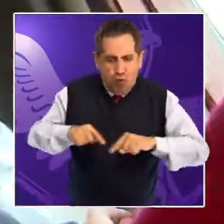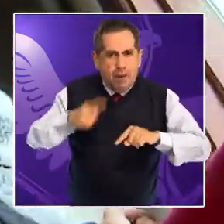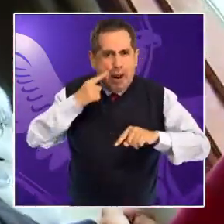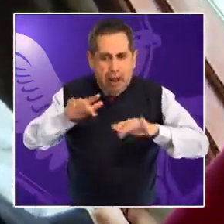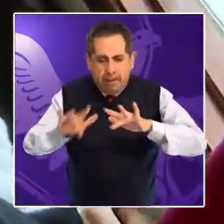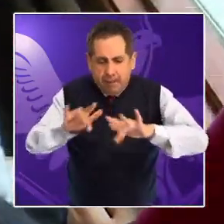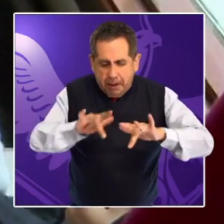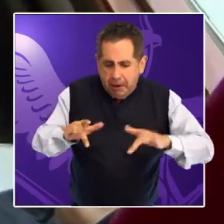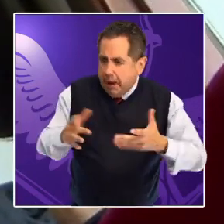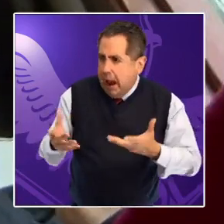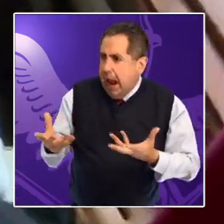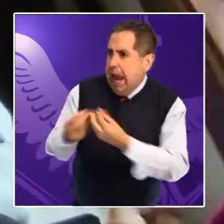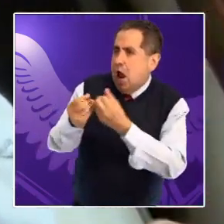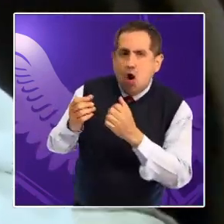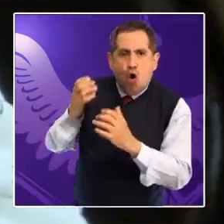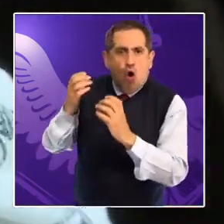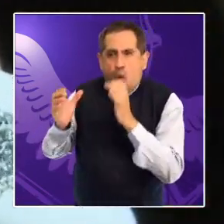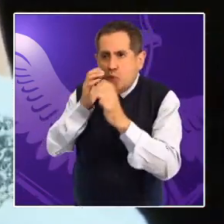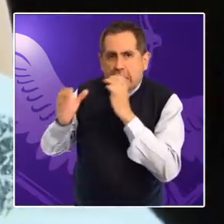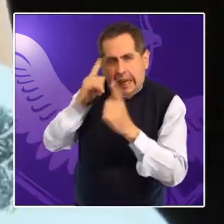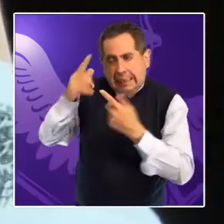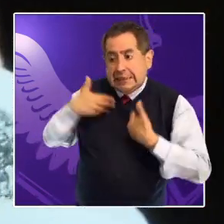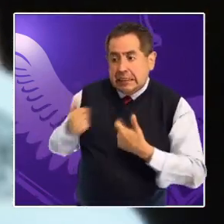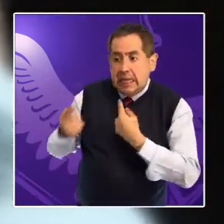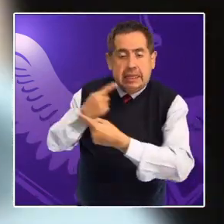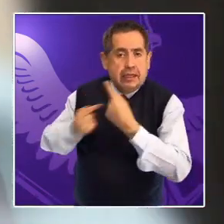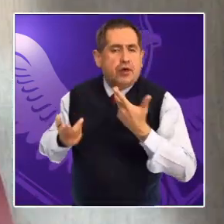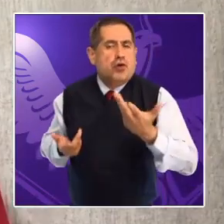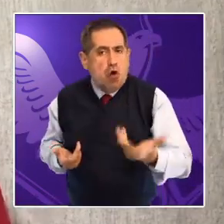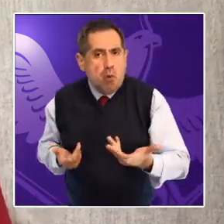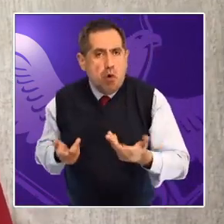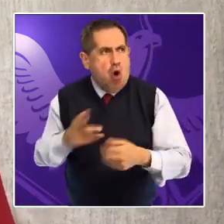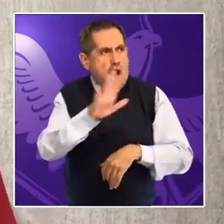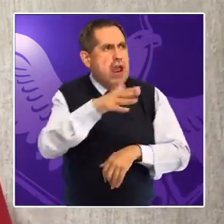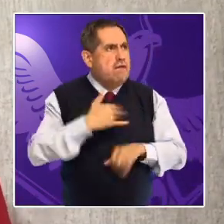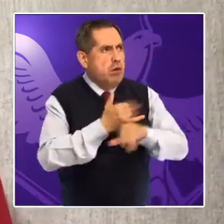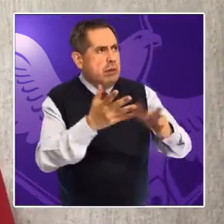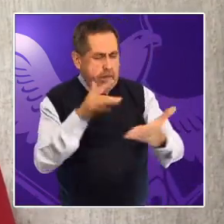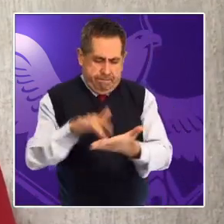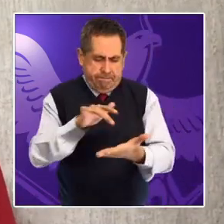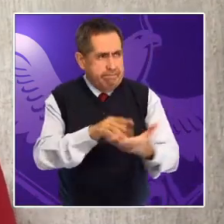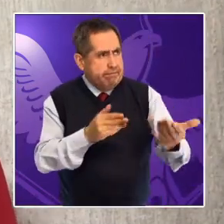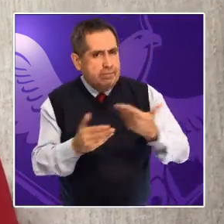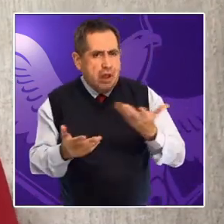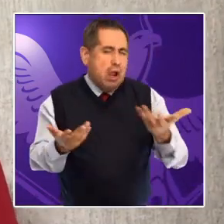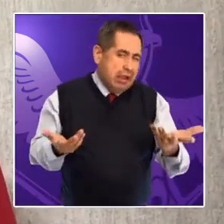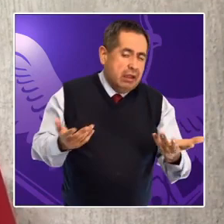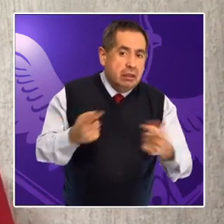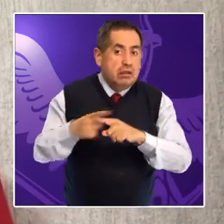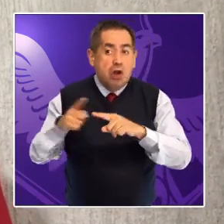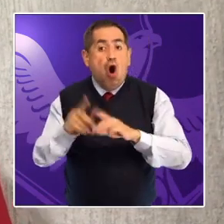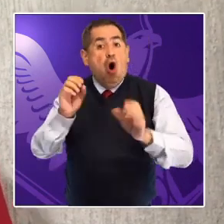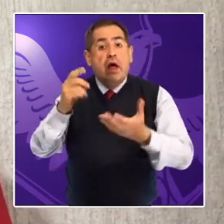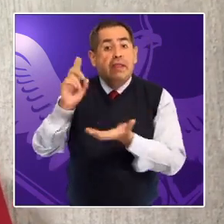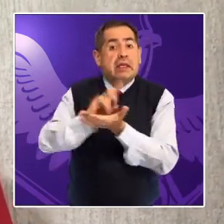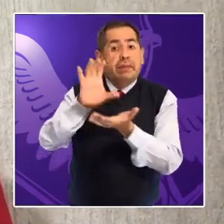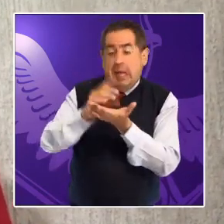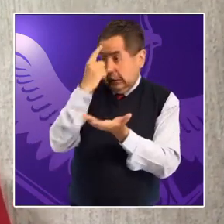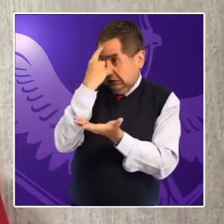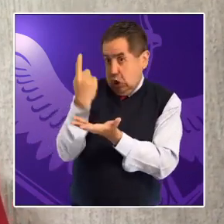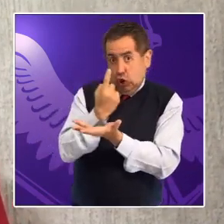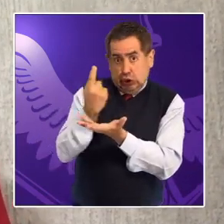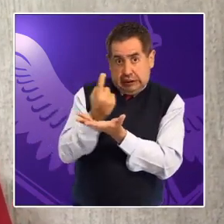su derecho a comunicarse, a pedir información? Están las personas con discapacidad psicosocial, que son unas de las